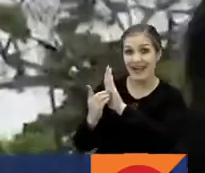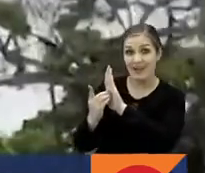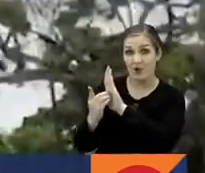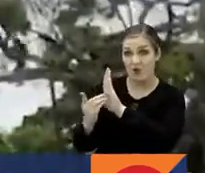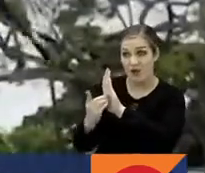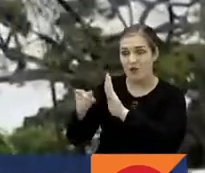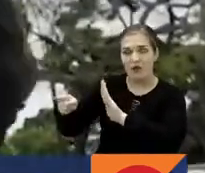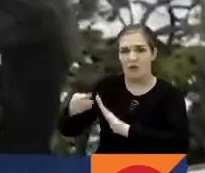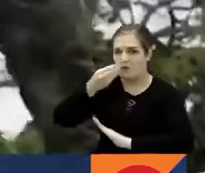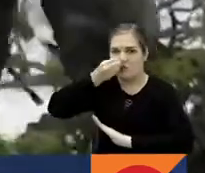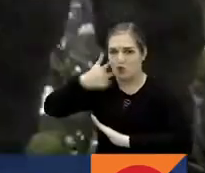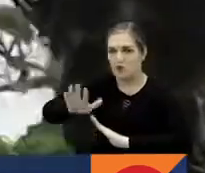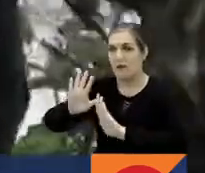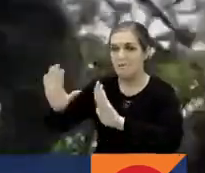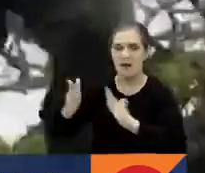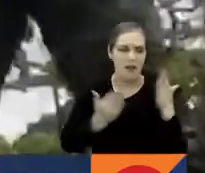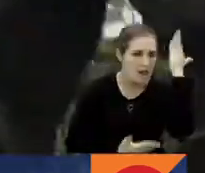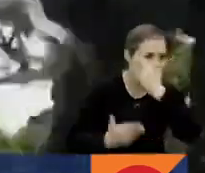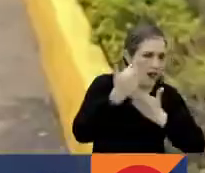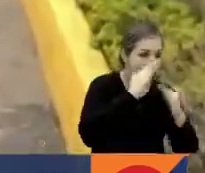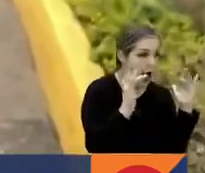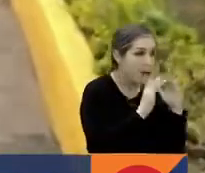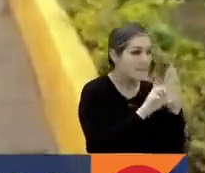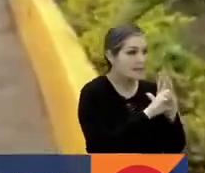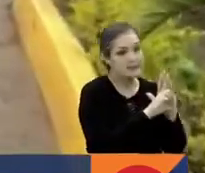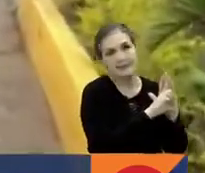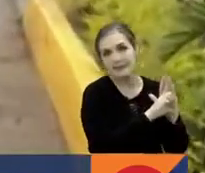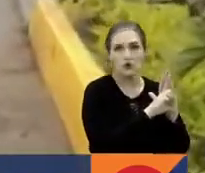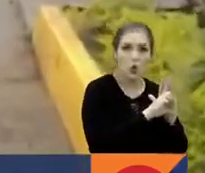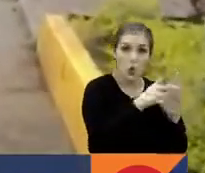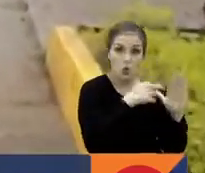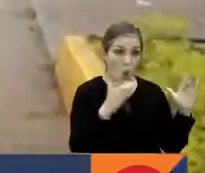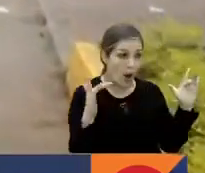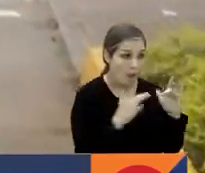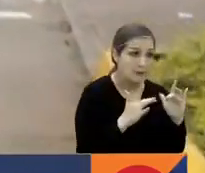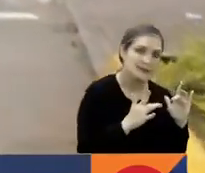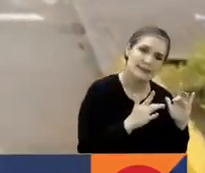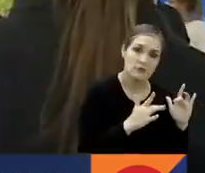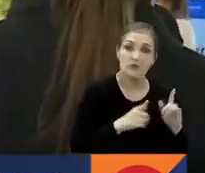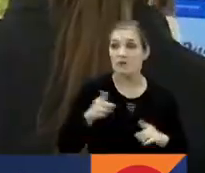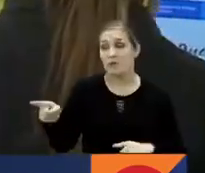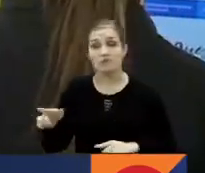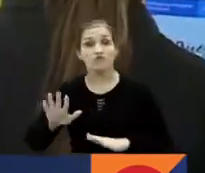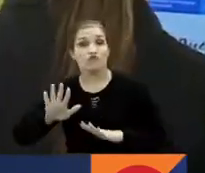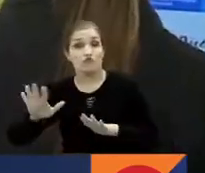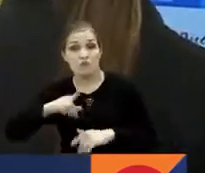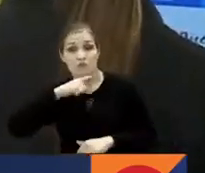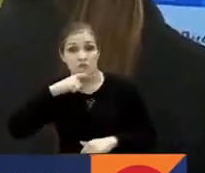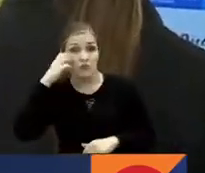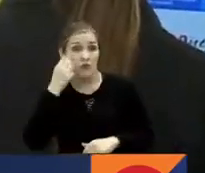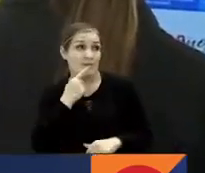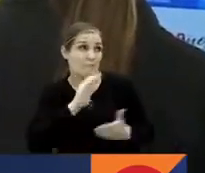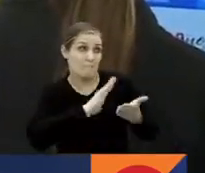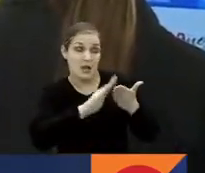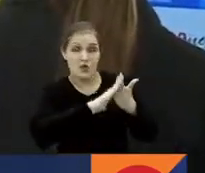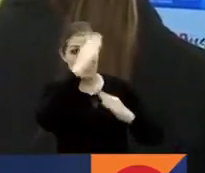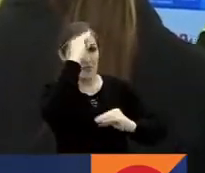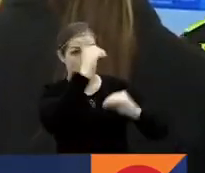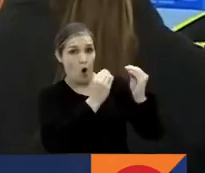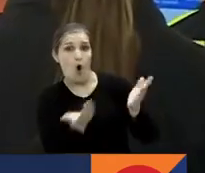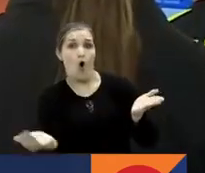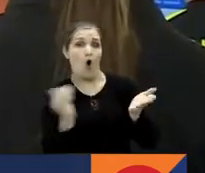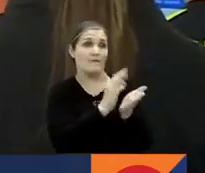veredicto final en torno a la legalidad de este acto administrativo. El presidente Iván Duque confirmó la impugnación del fallo. Nosotros vamos a hacer la impugnación como